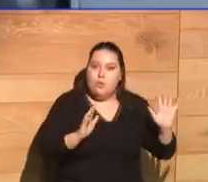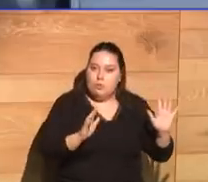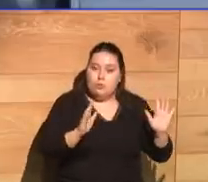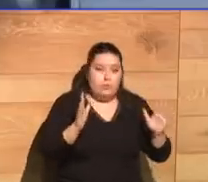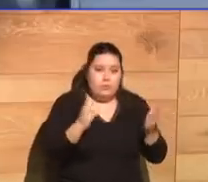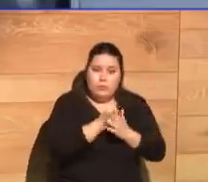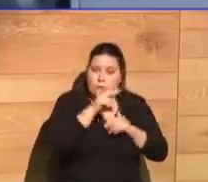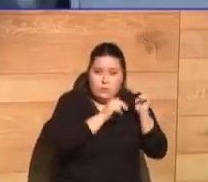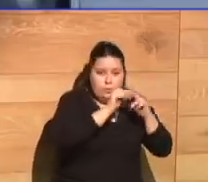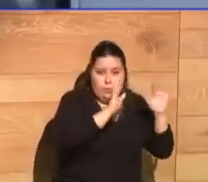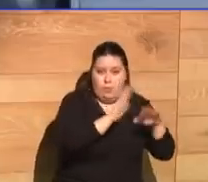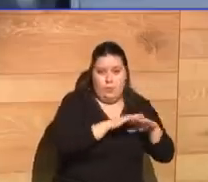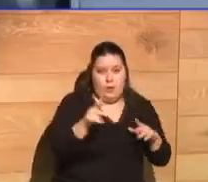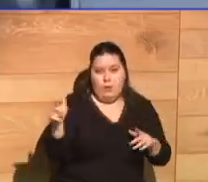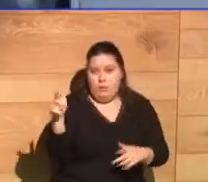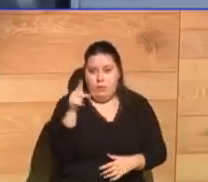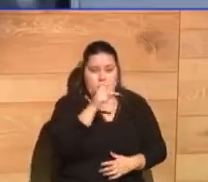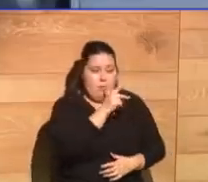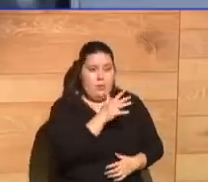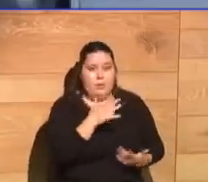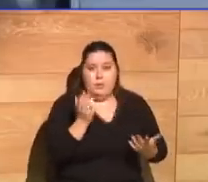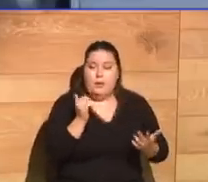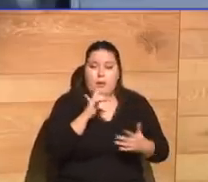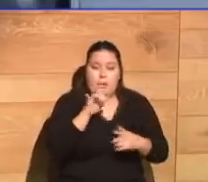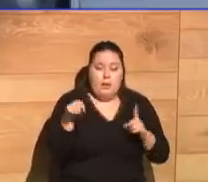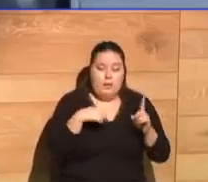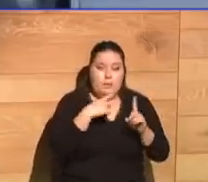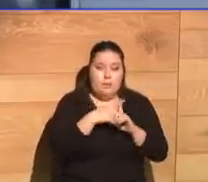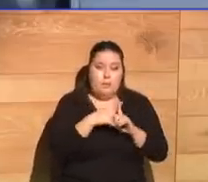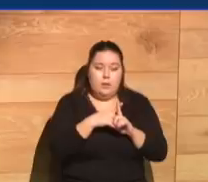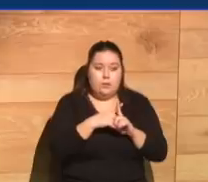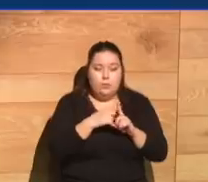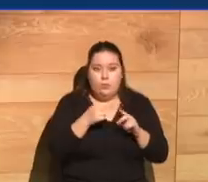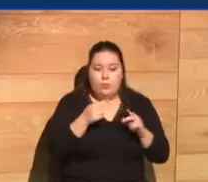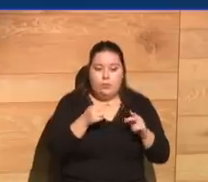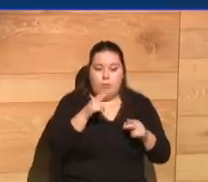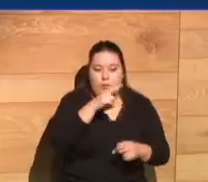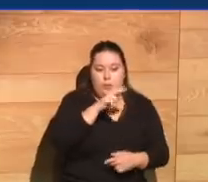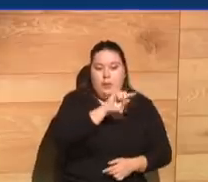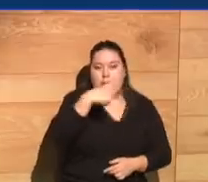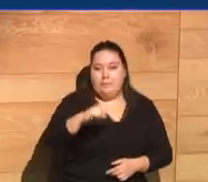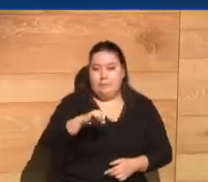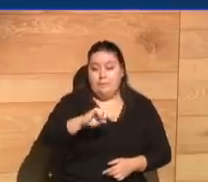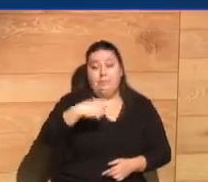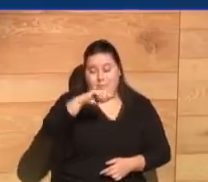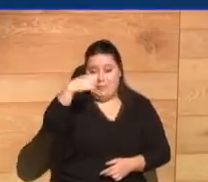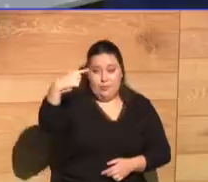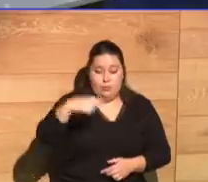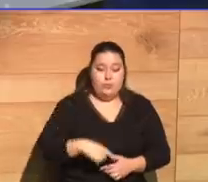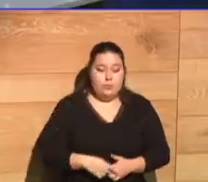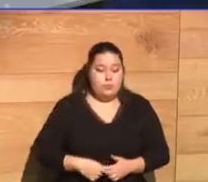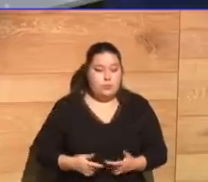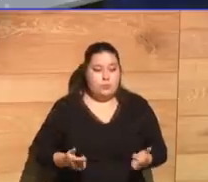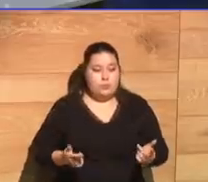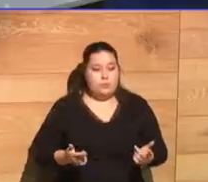un solo plano, y además iluminado como si fuera el apartamento con esas luces que se... Recuerda el apartamento, sí, recuerda. Claro, sí, sí.